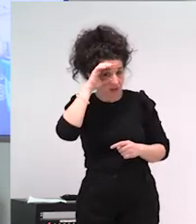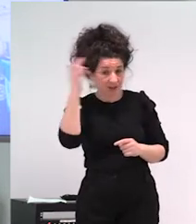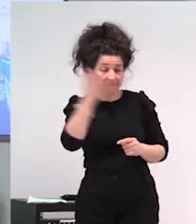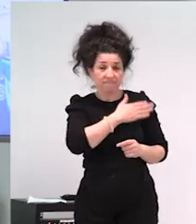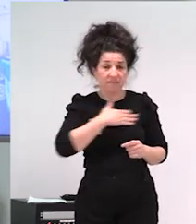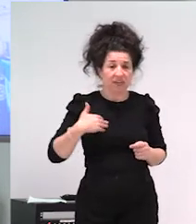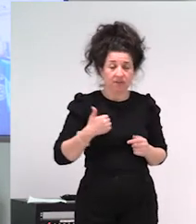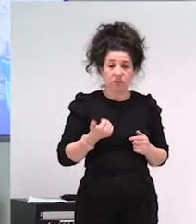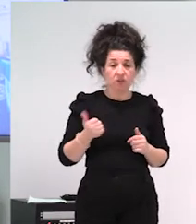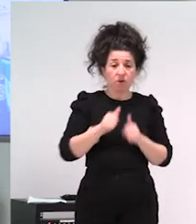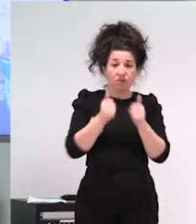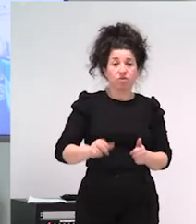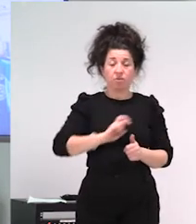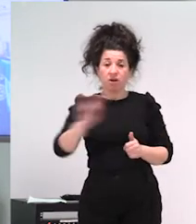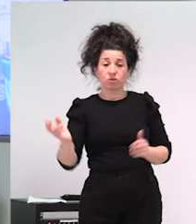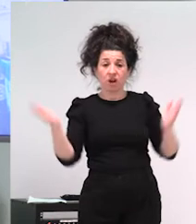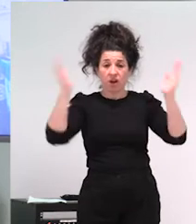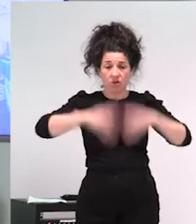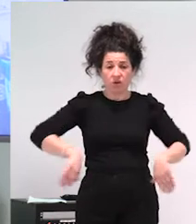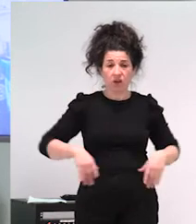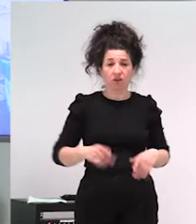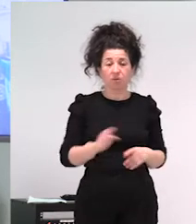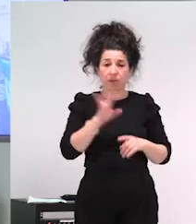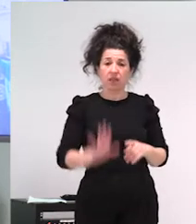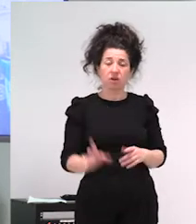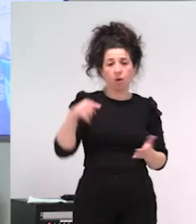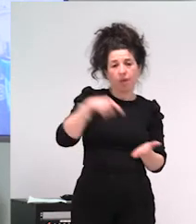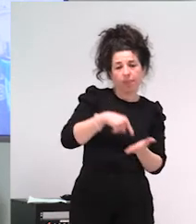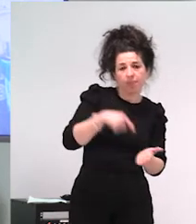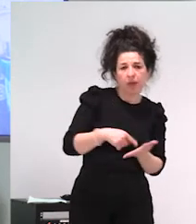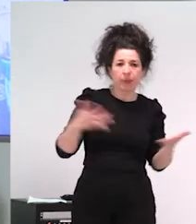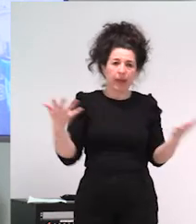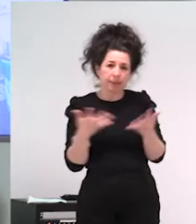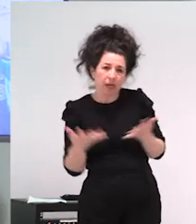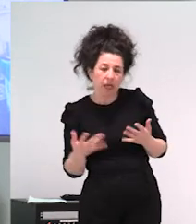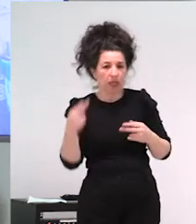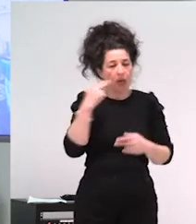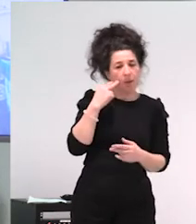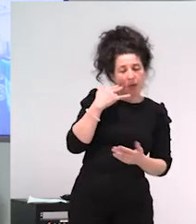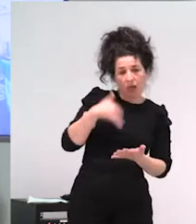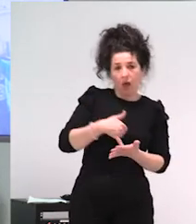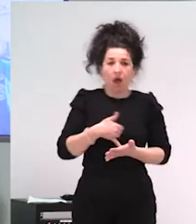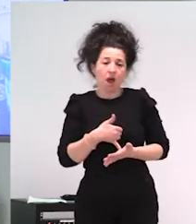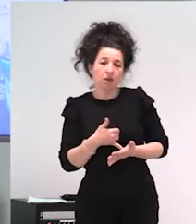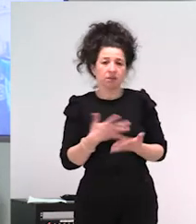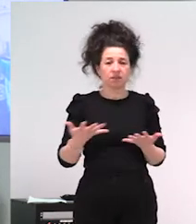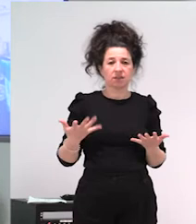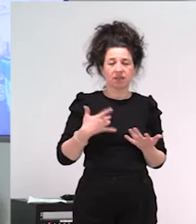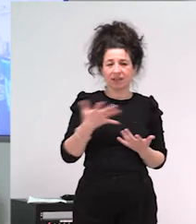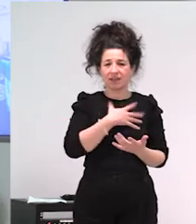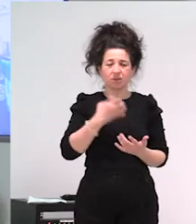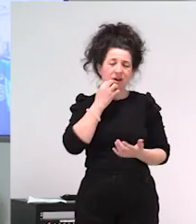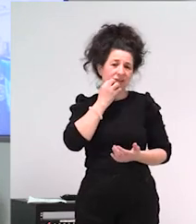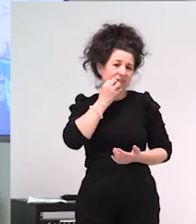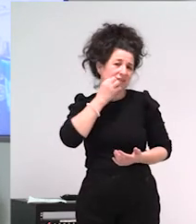otra forma de vivir que no es rodeadas de deudas y de emergencias, de miedo y de inestabilidad. Y chillar que está harta de ver